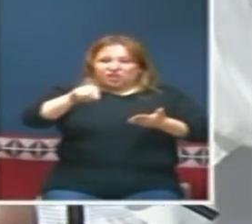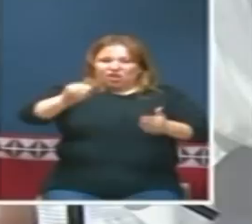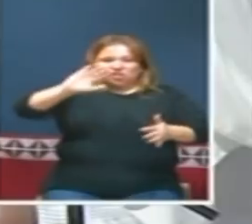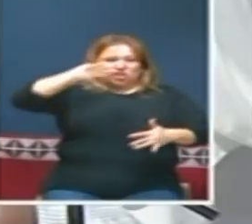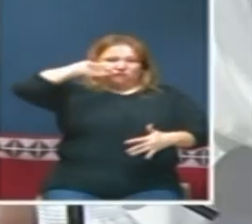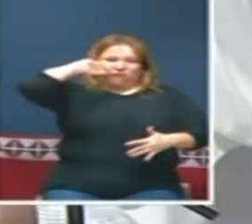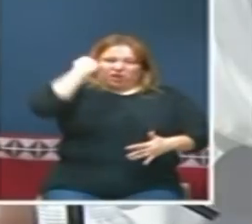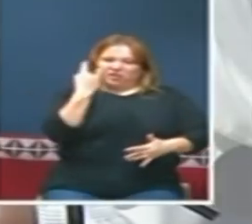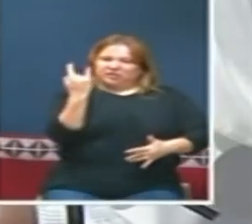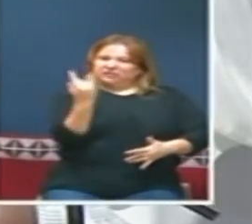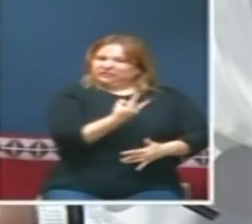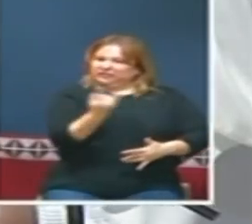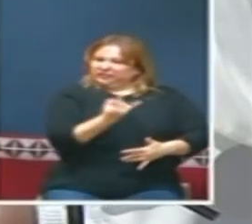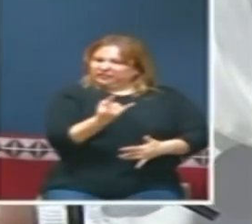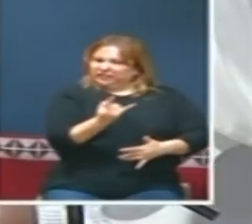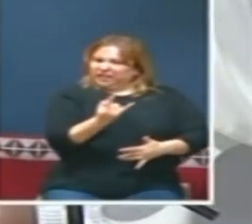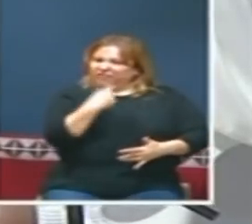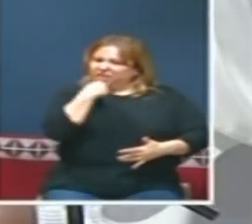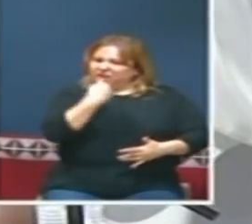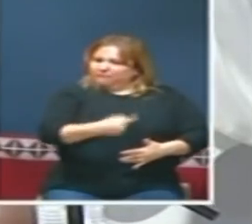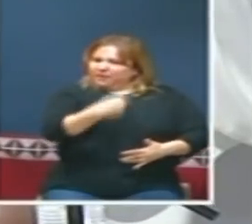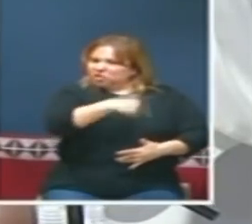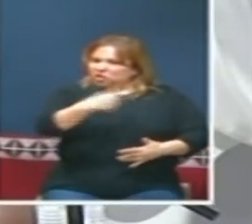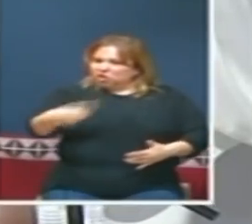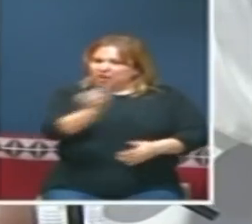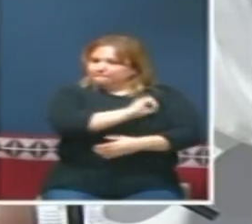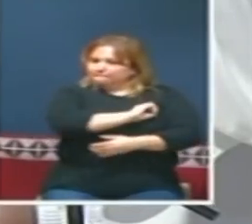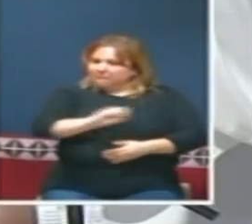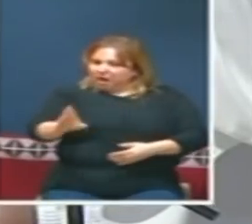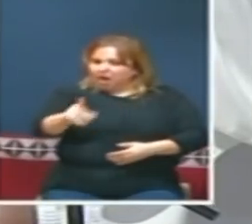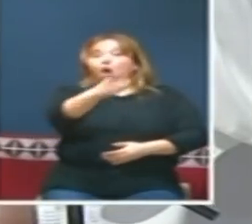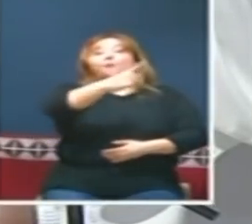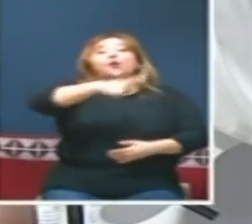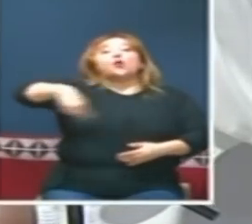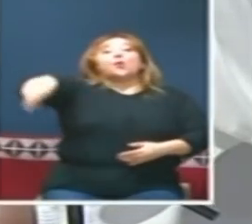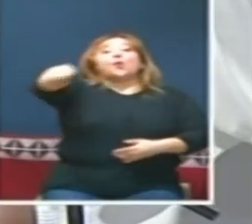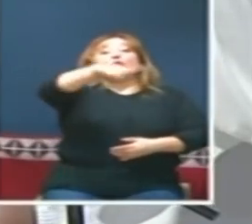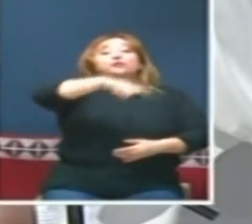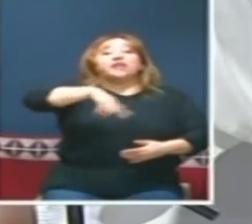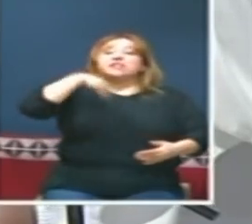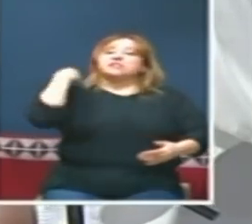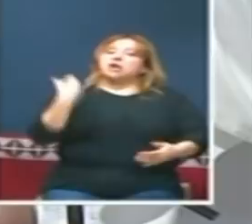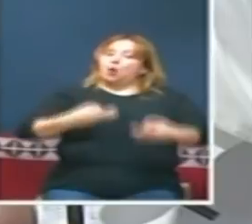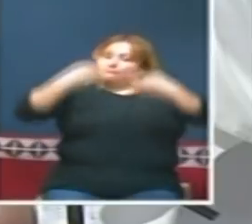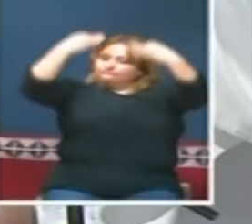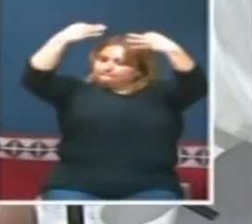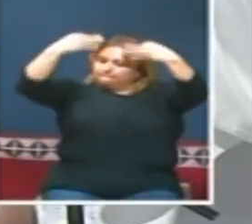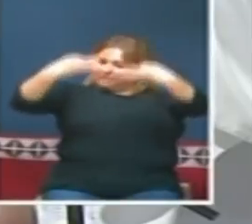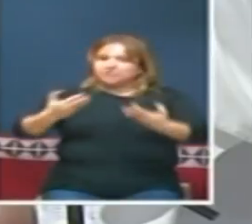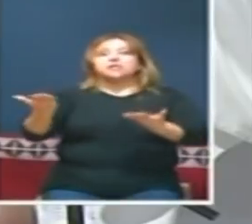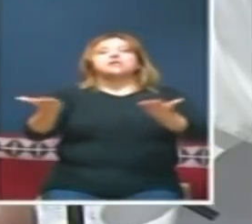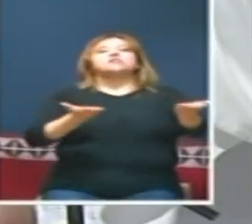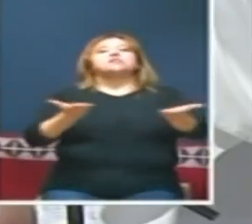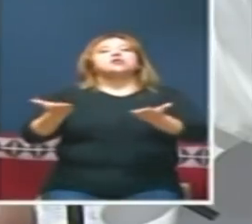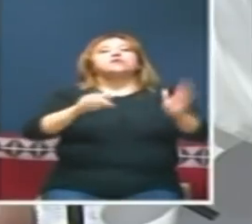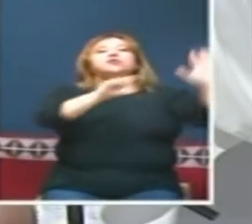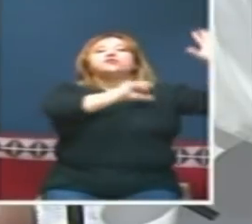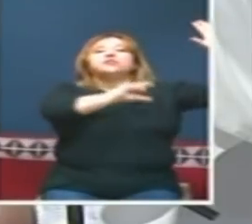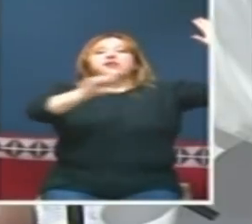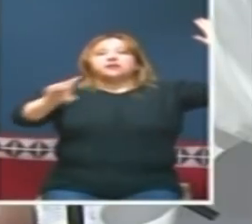todos aquellos que los difaman, porque ustedes se comportan como servidores de